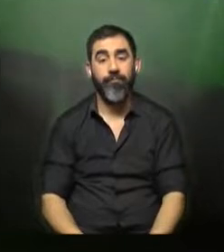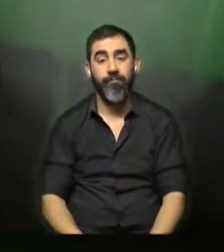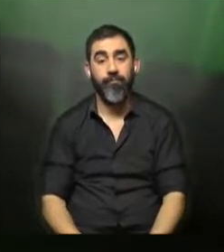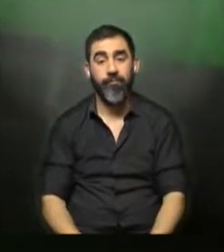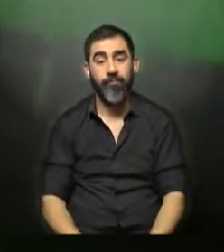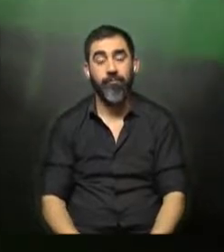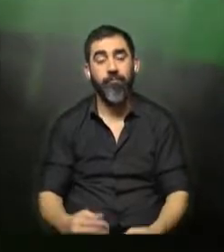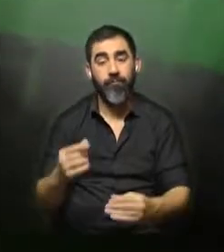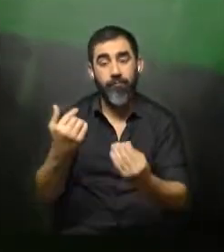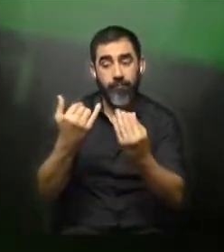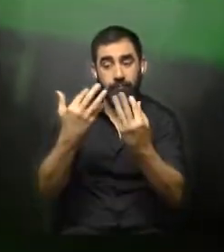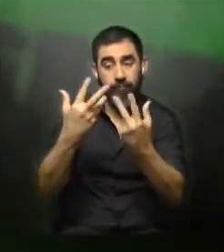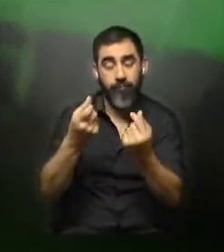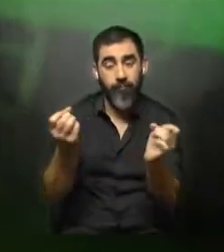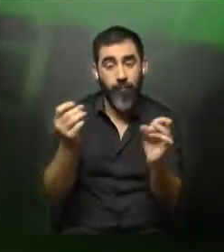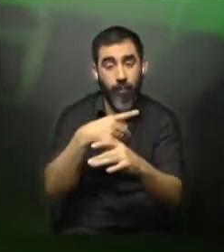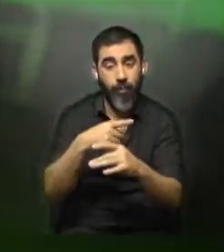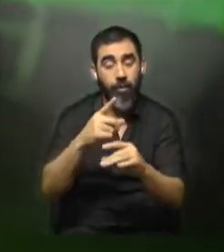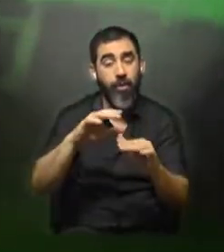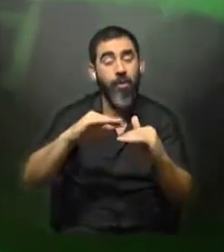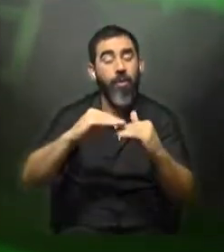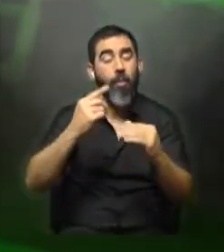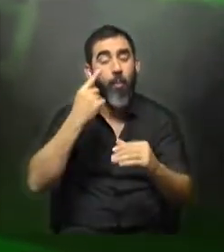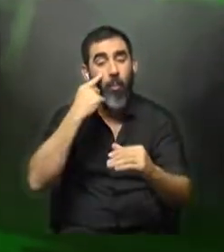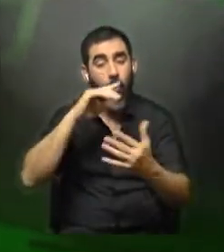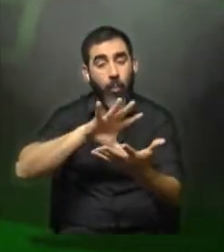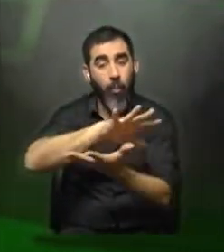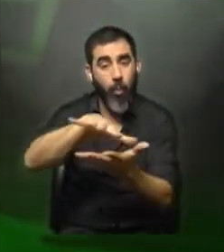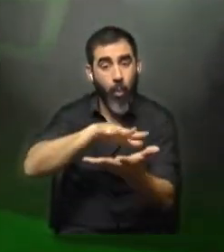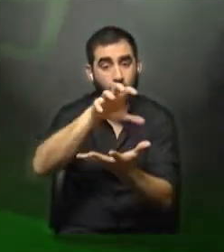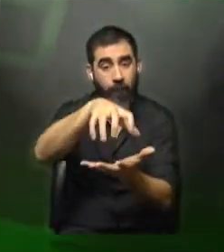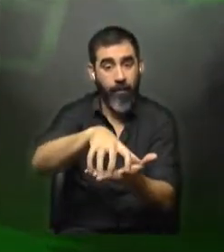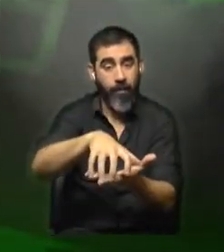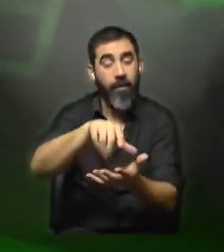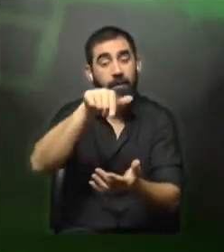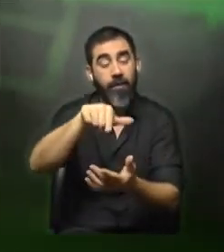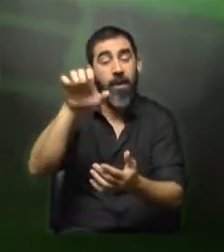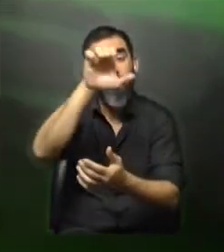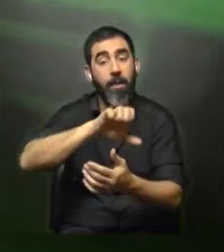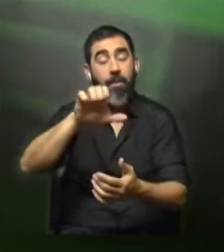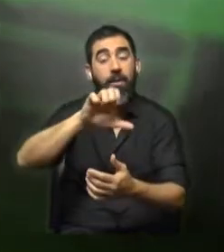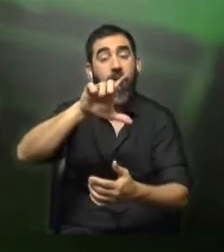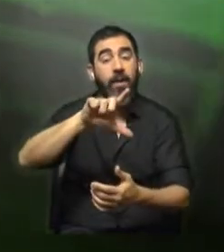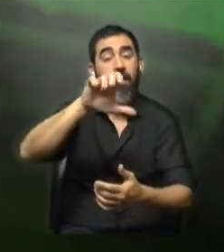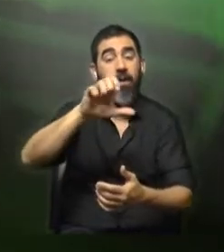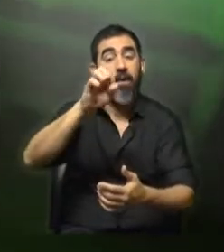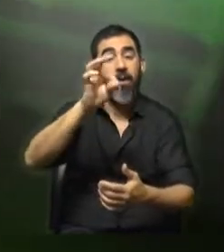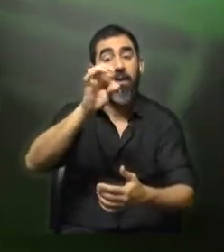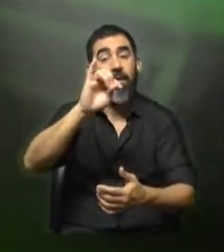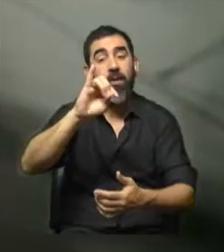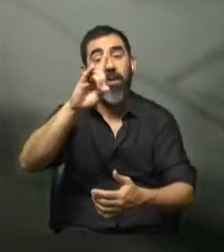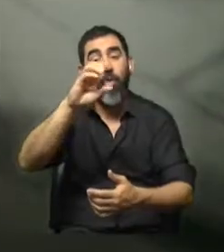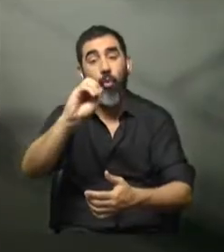Teníamos armado este banco de ensayos, y en ese contexto aparece la empresa Lestido,